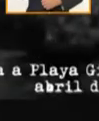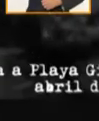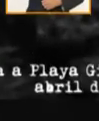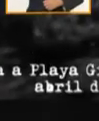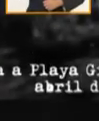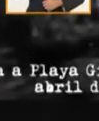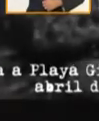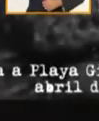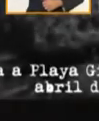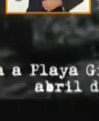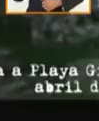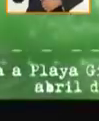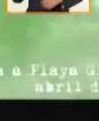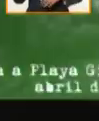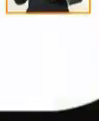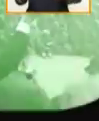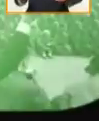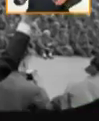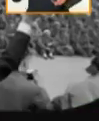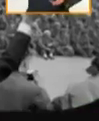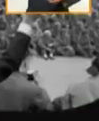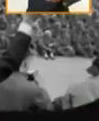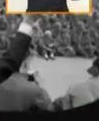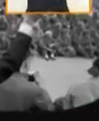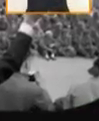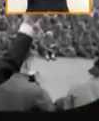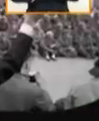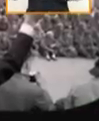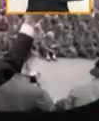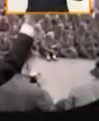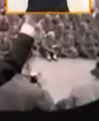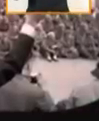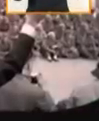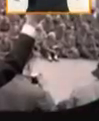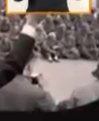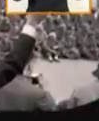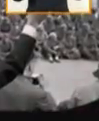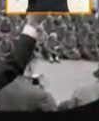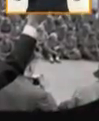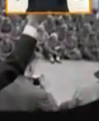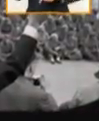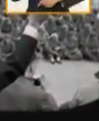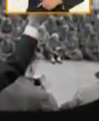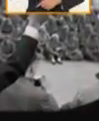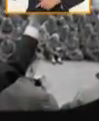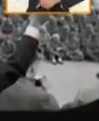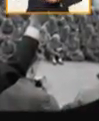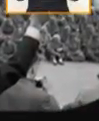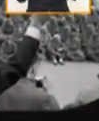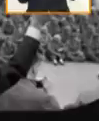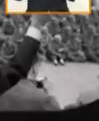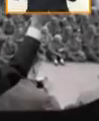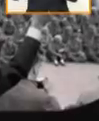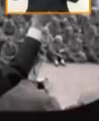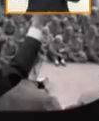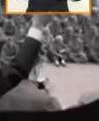China como un ataque directo al derecho soberano de Cuba. En todo el país asiático se desataron mítines masivos y